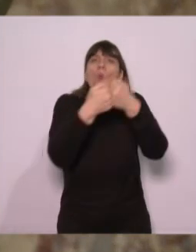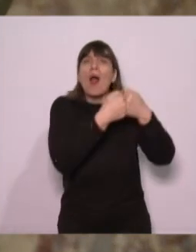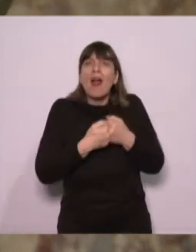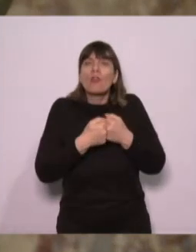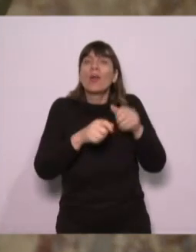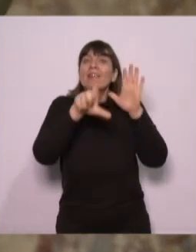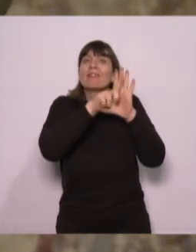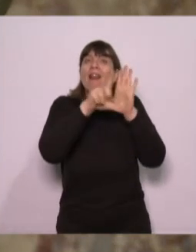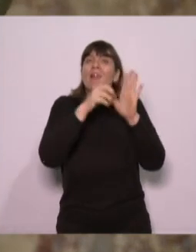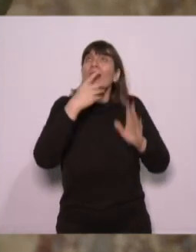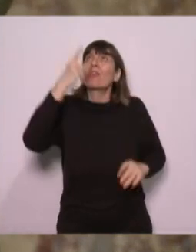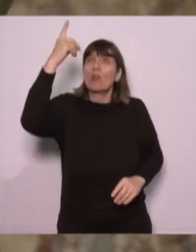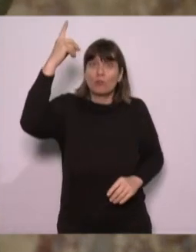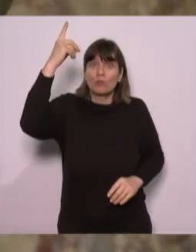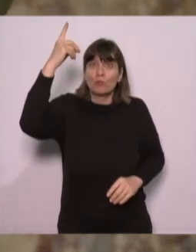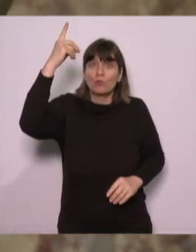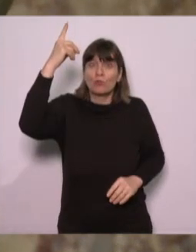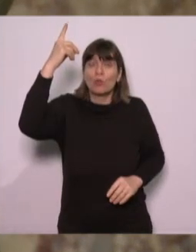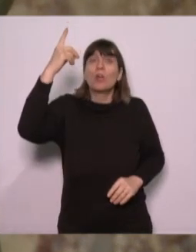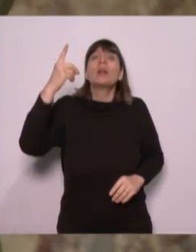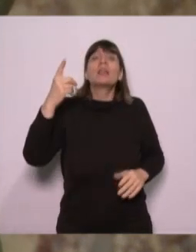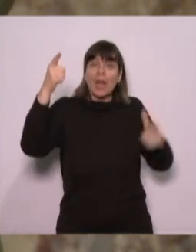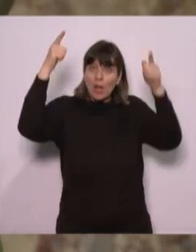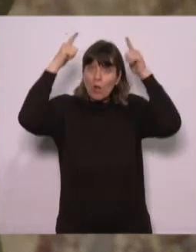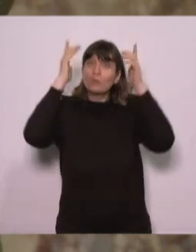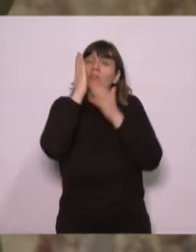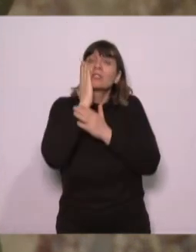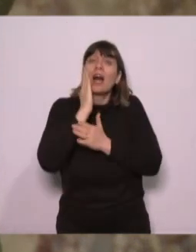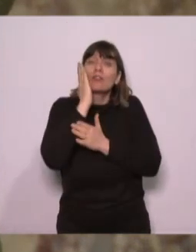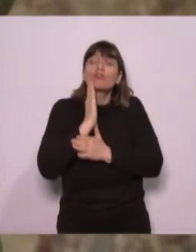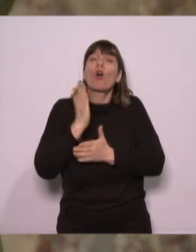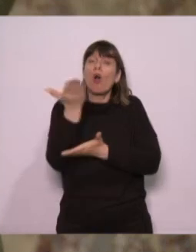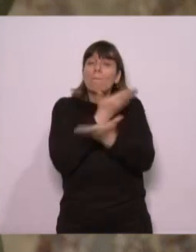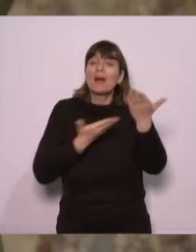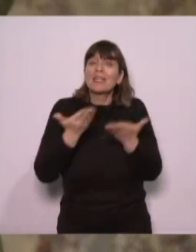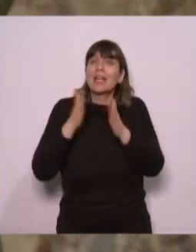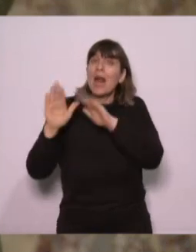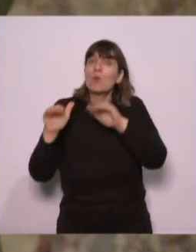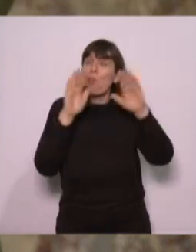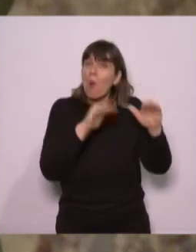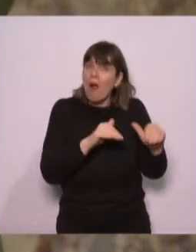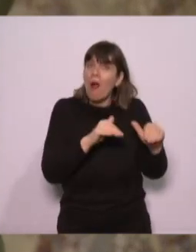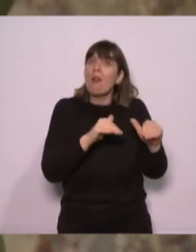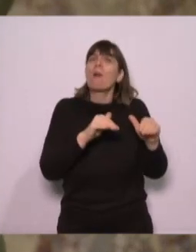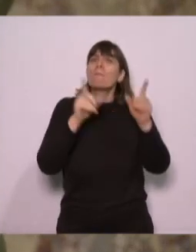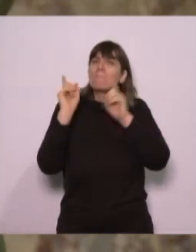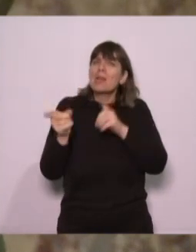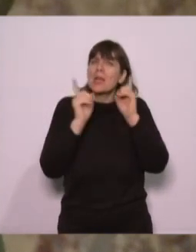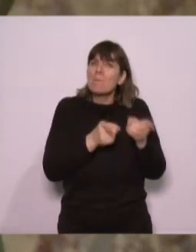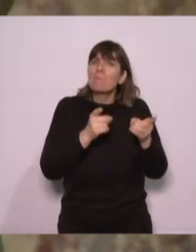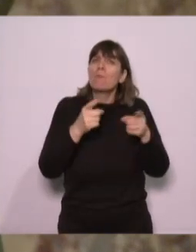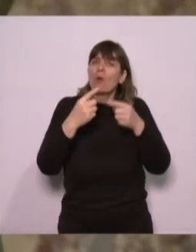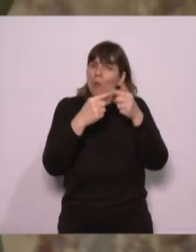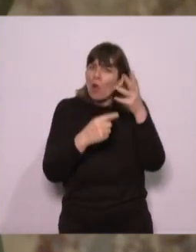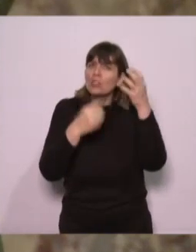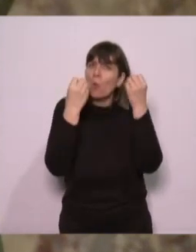de común acuerdo esta ley divina, que los santos compartirían igualmente los